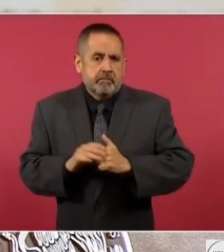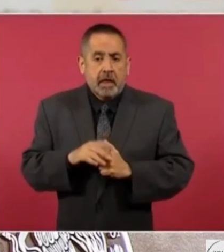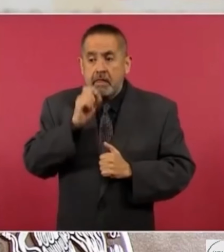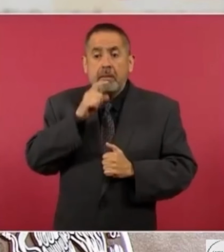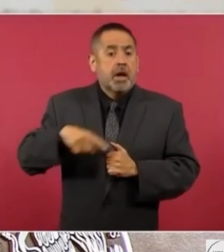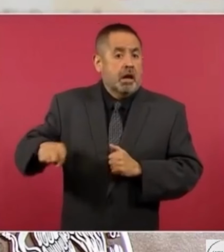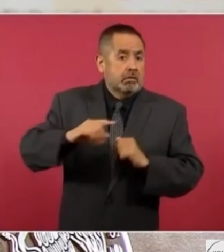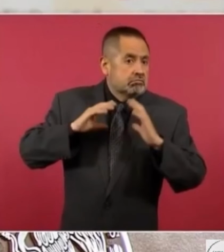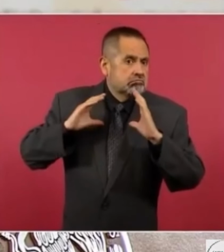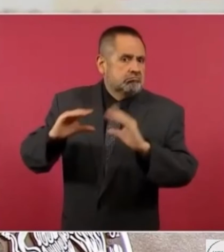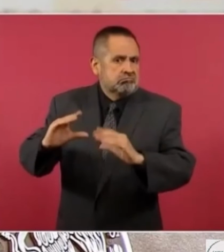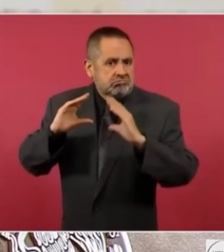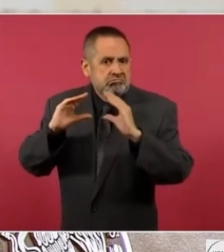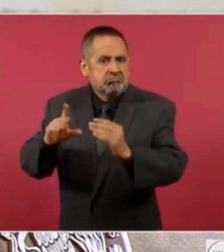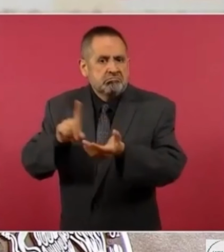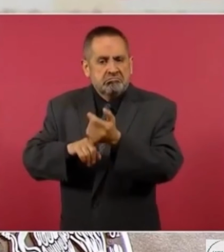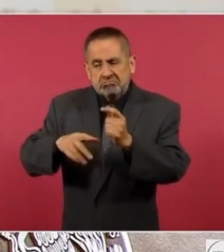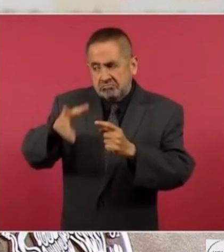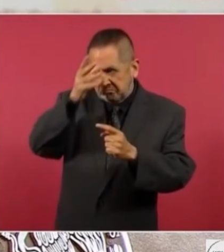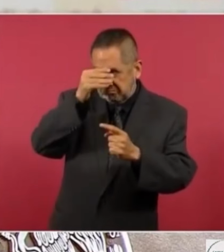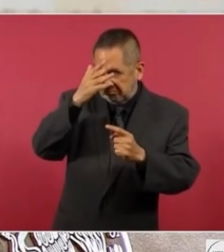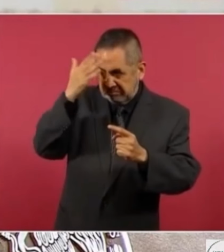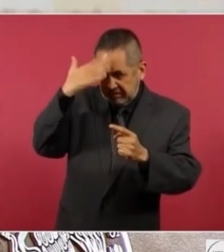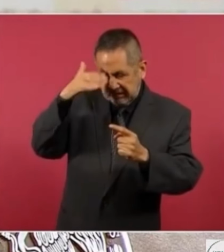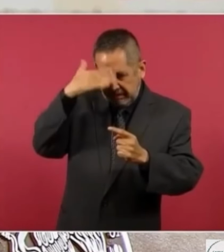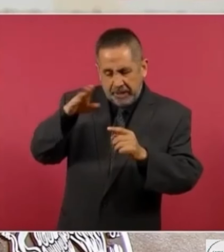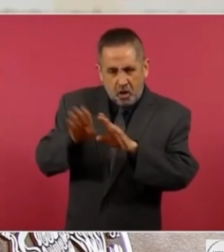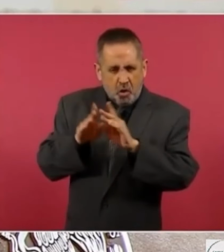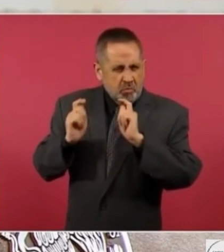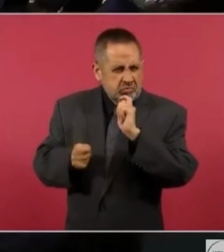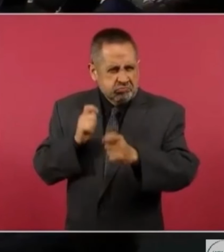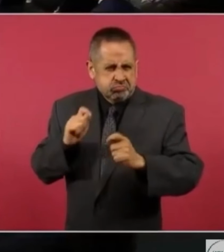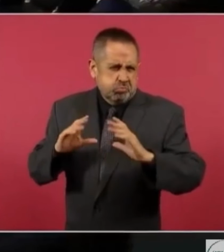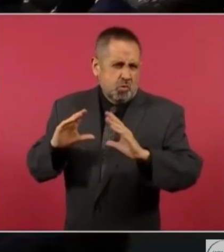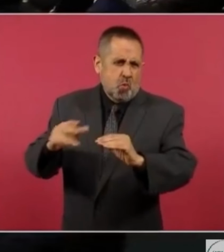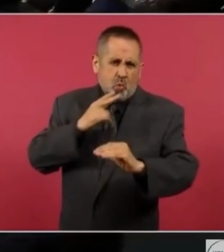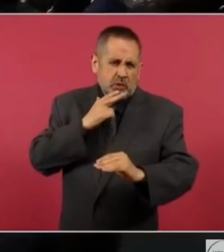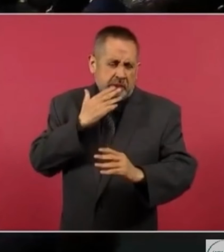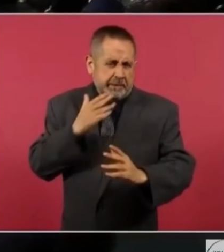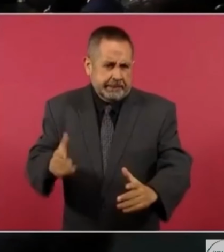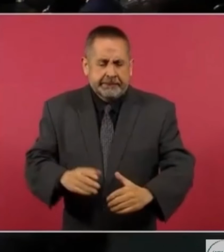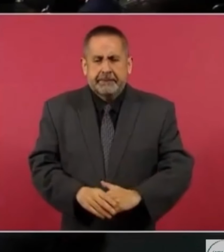capacitación al personal médico para el correcto uso de este tipo de medicamento. Muchas gracias.